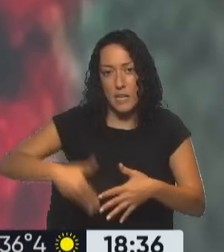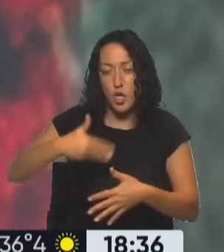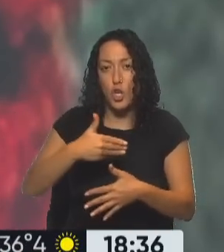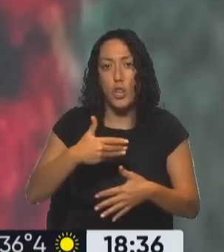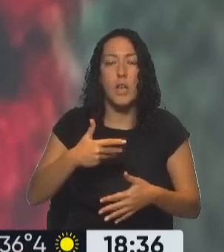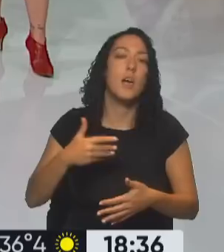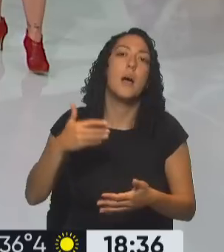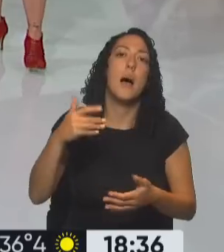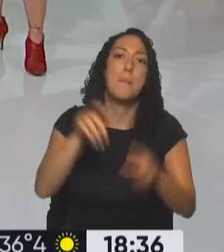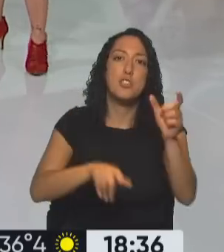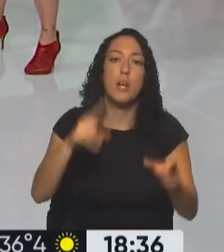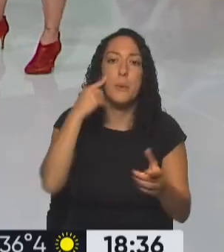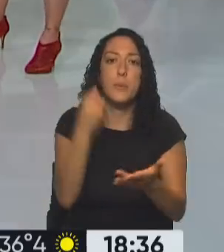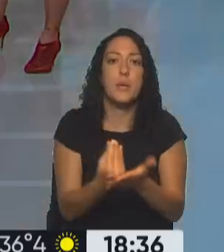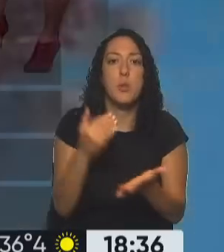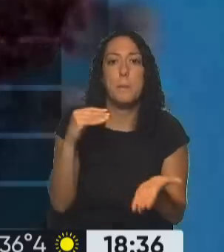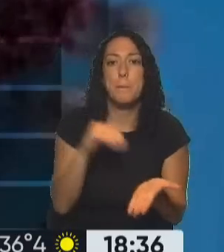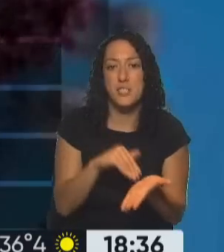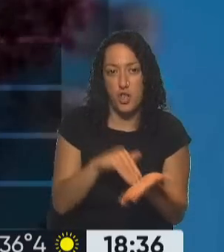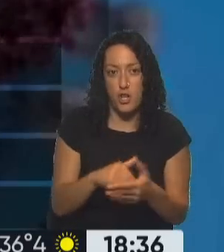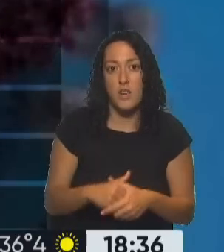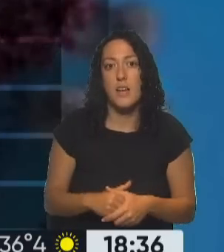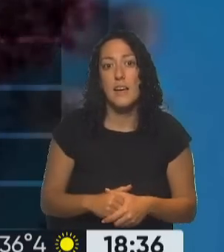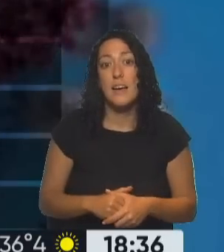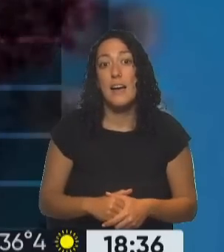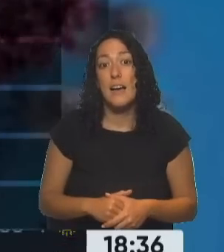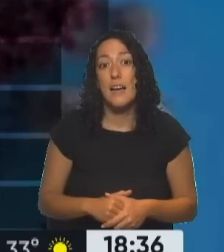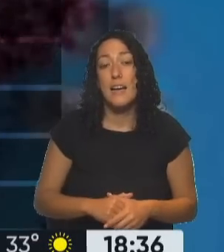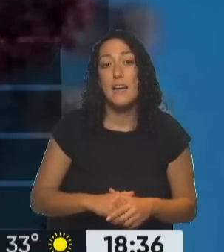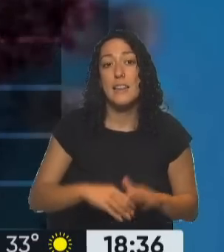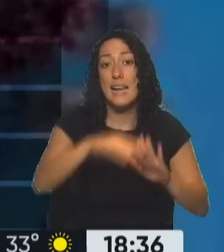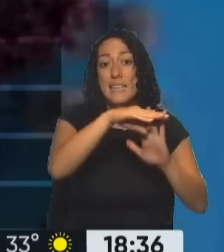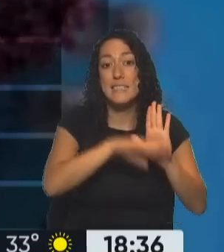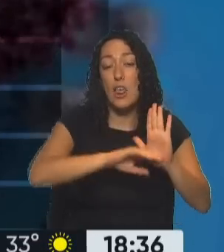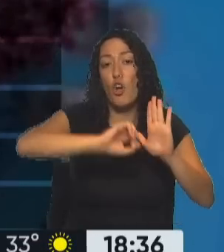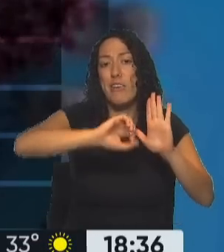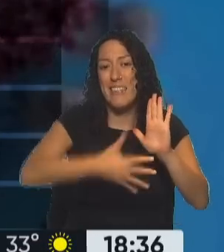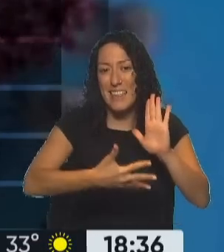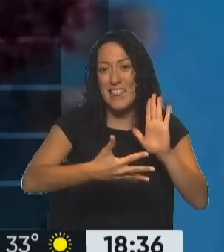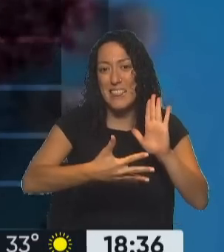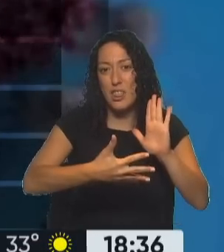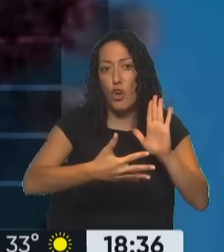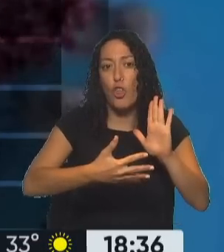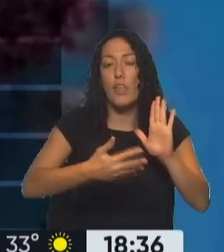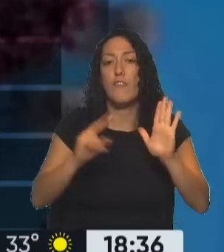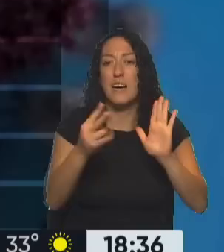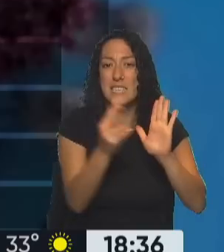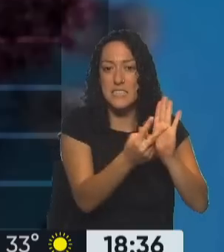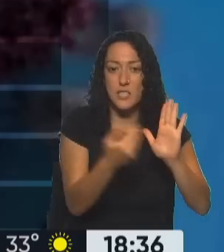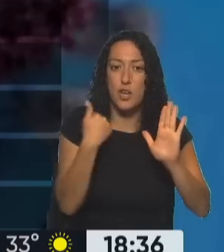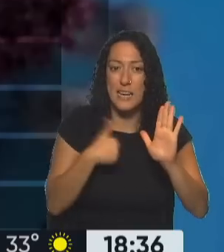habitantes. Y ustedes fíjense que Argentina ocupa el 5º lugar en fallecidos